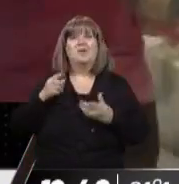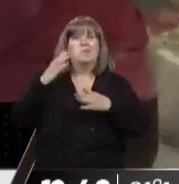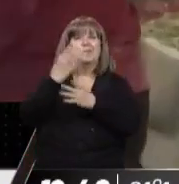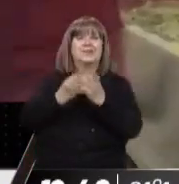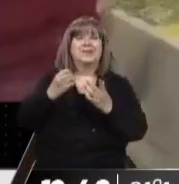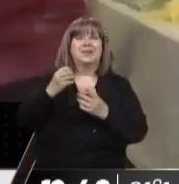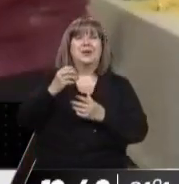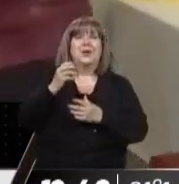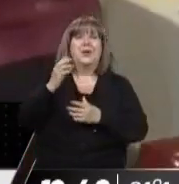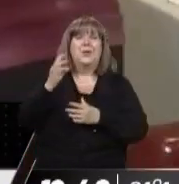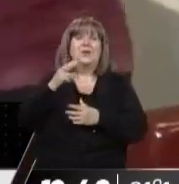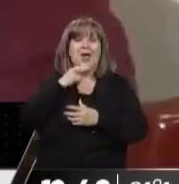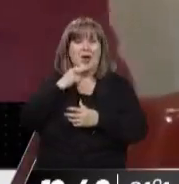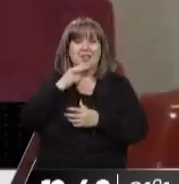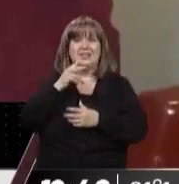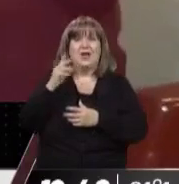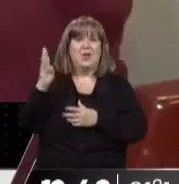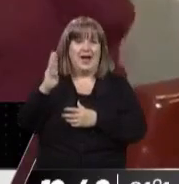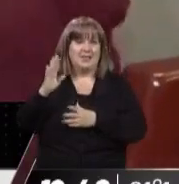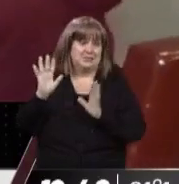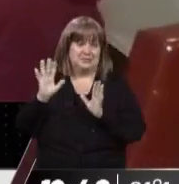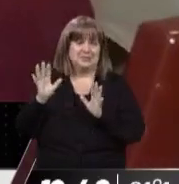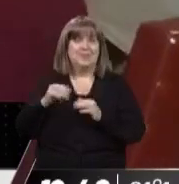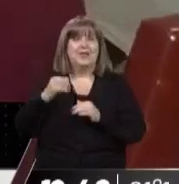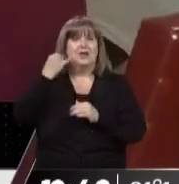gente haciendo muchísimos tallarines.